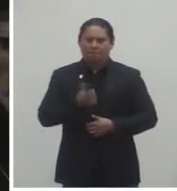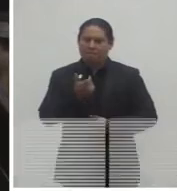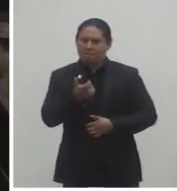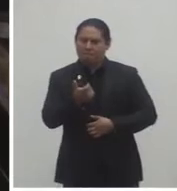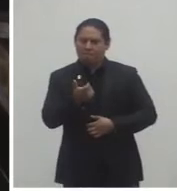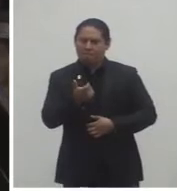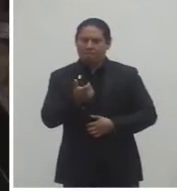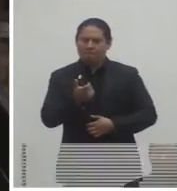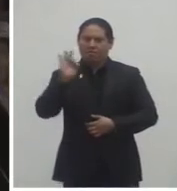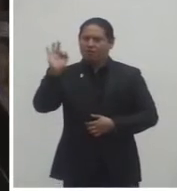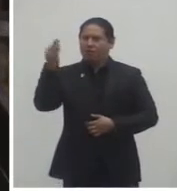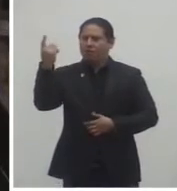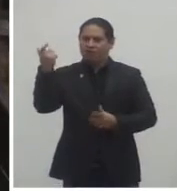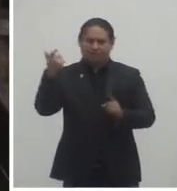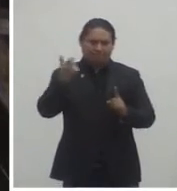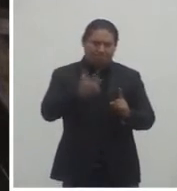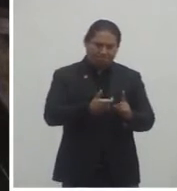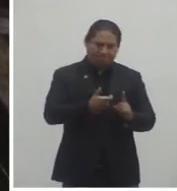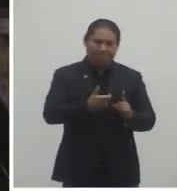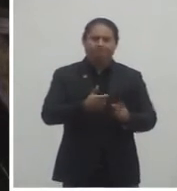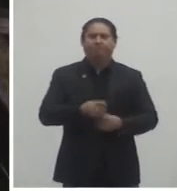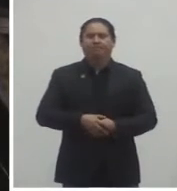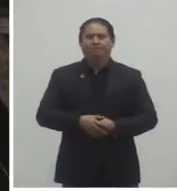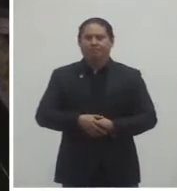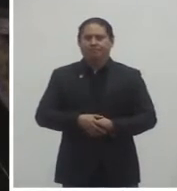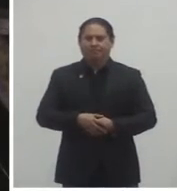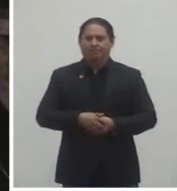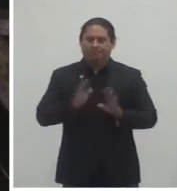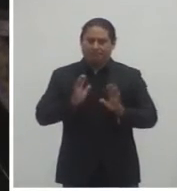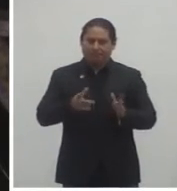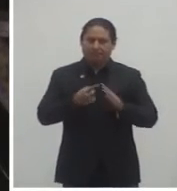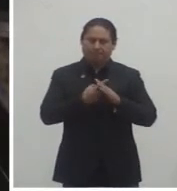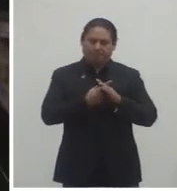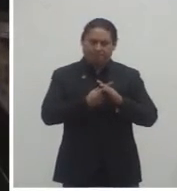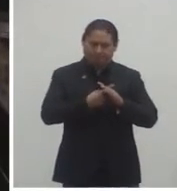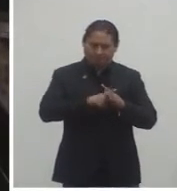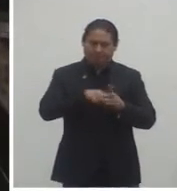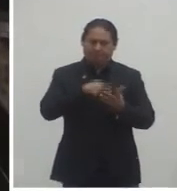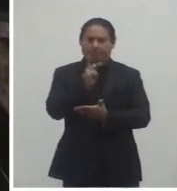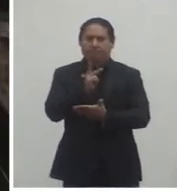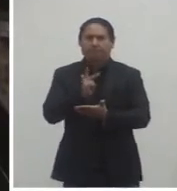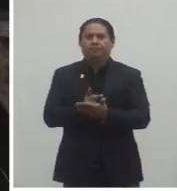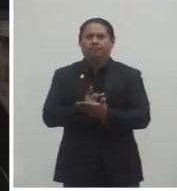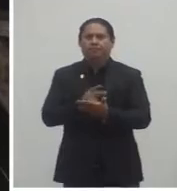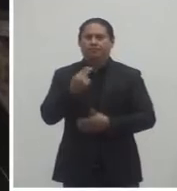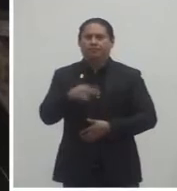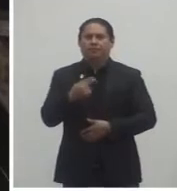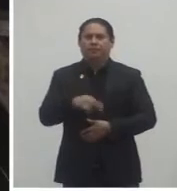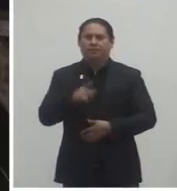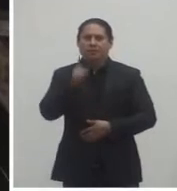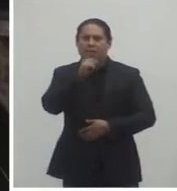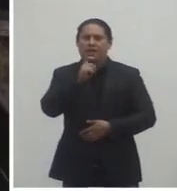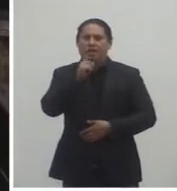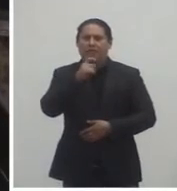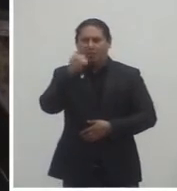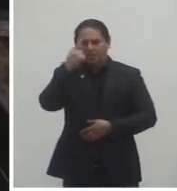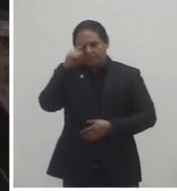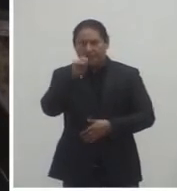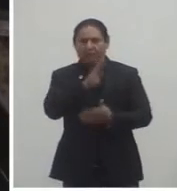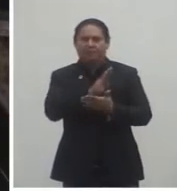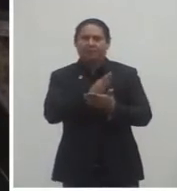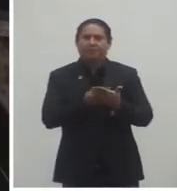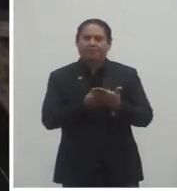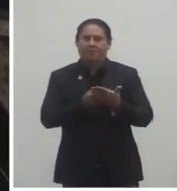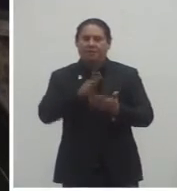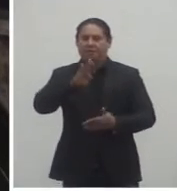presupuesto federal para que se eche a andar un programa muy importante que se llama Agua para el Bienestar, para